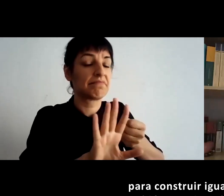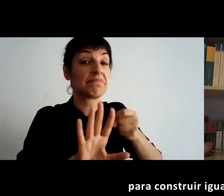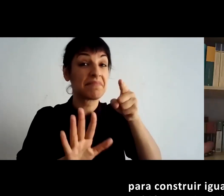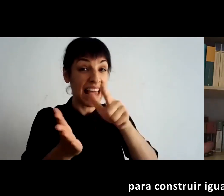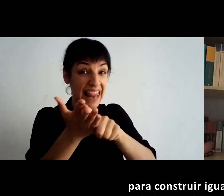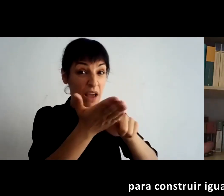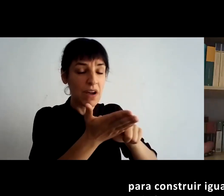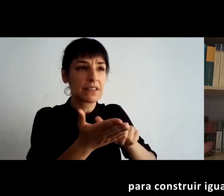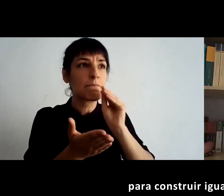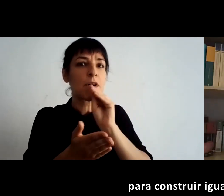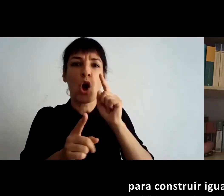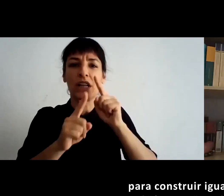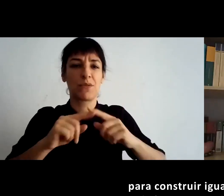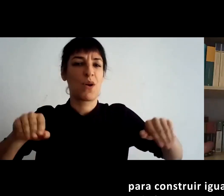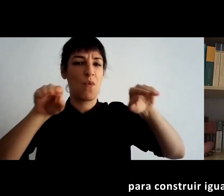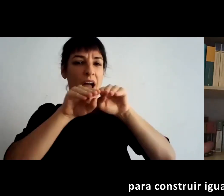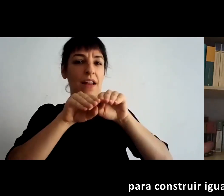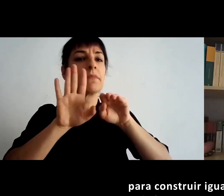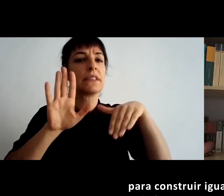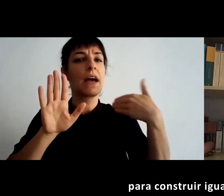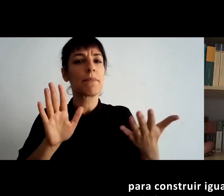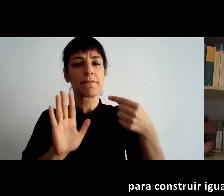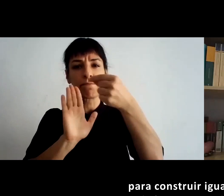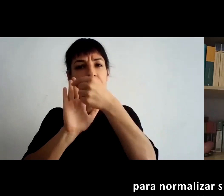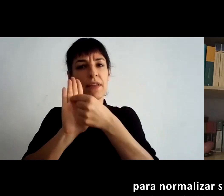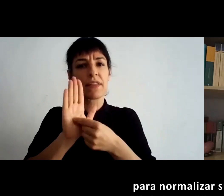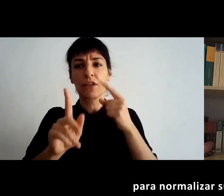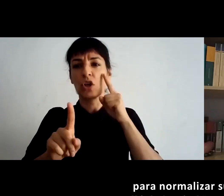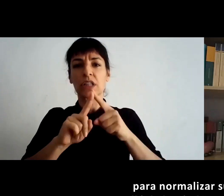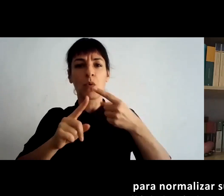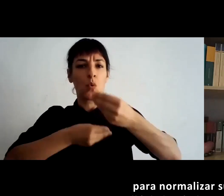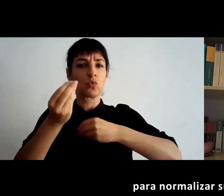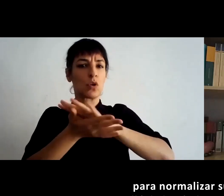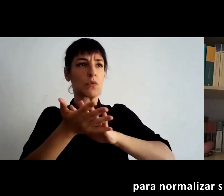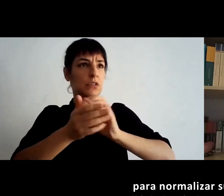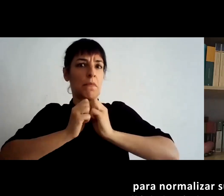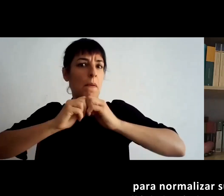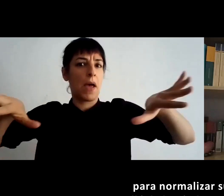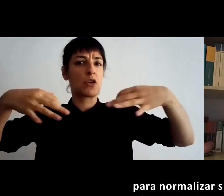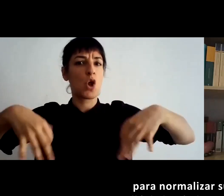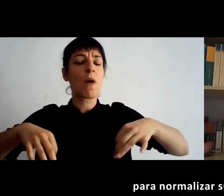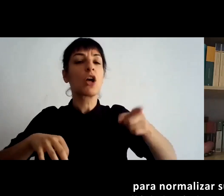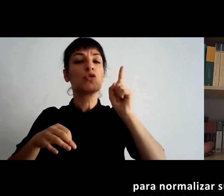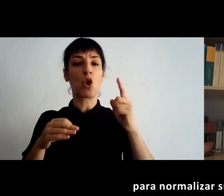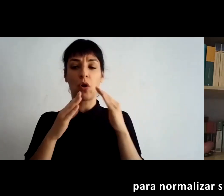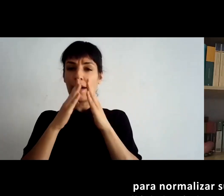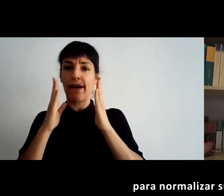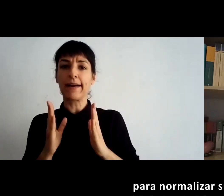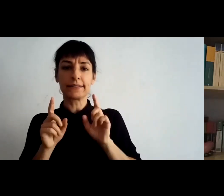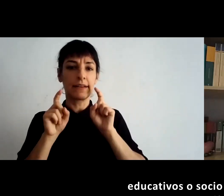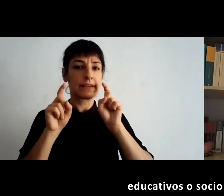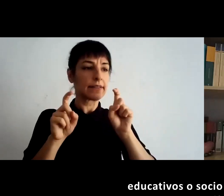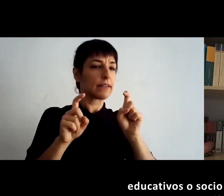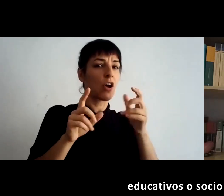igualdad, pero también para impulsar medidas para normalizar su uso más allá de los ámbitos domésticos, educativos